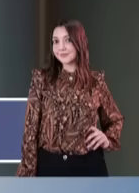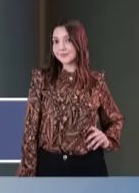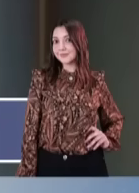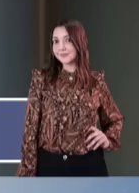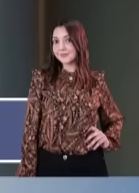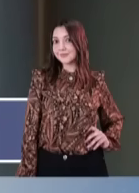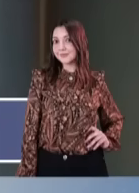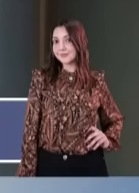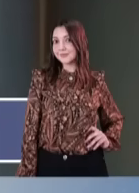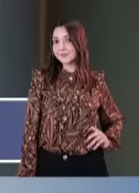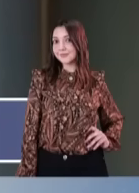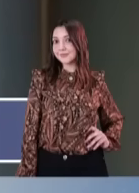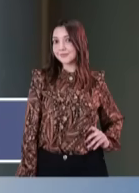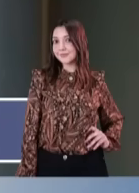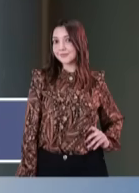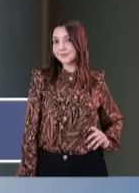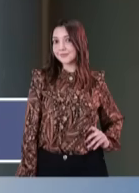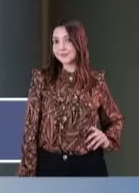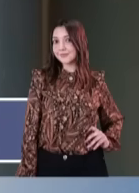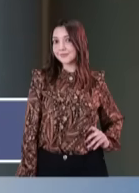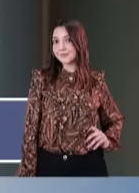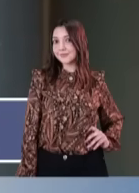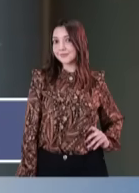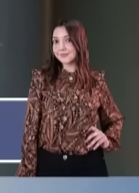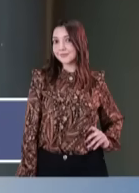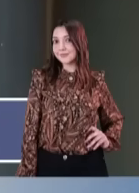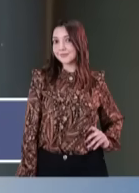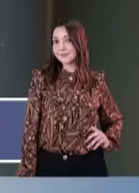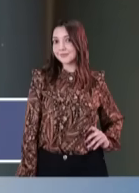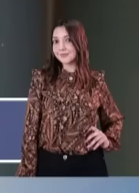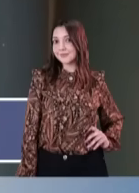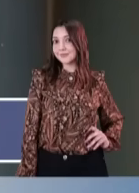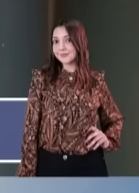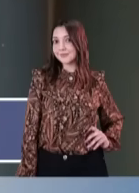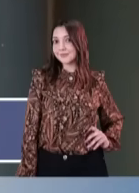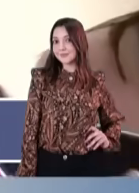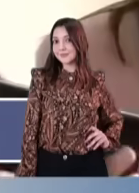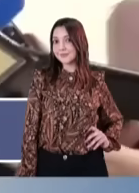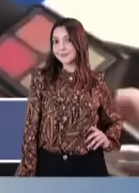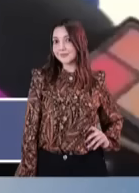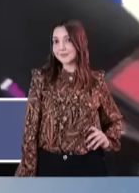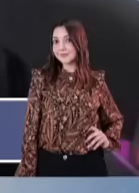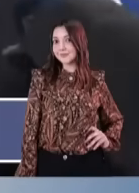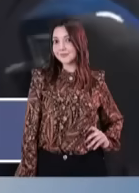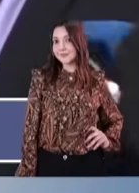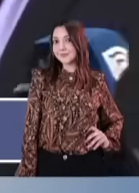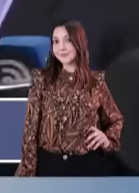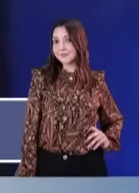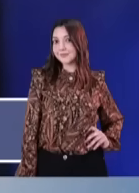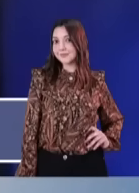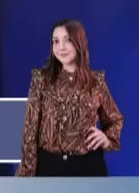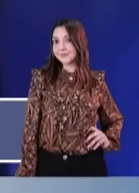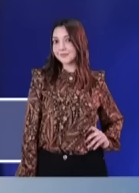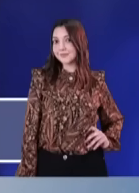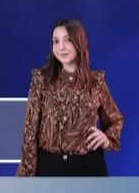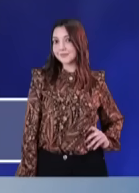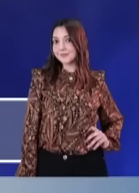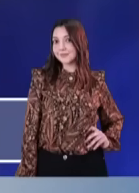estaba consciente la vocera el día de ayer cuando da estas declaraciones. Katy Nivaldo.